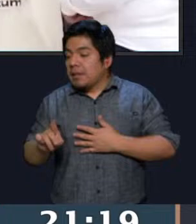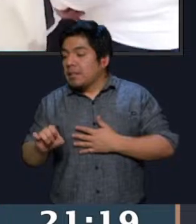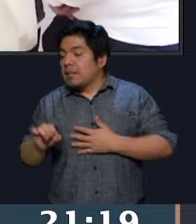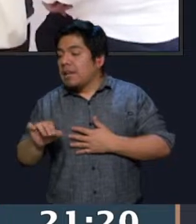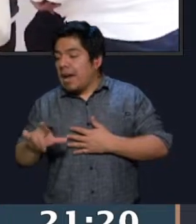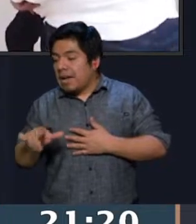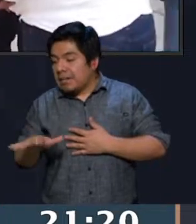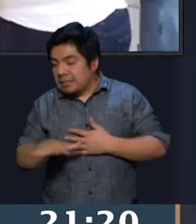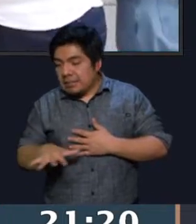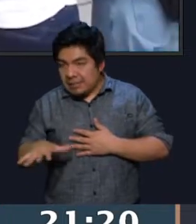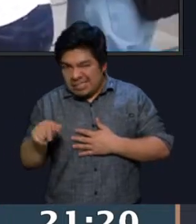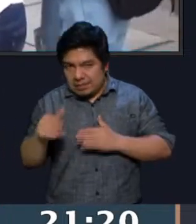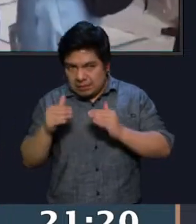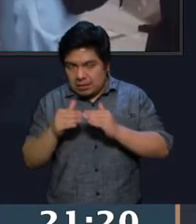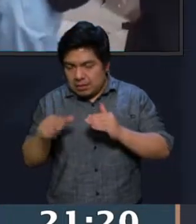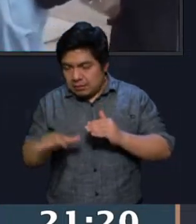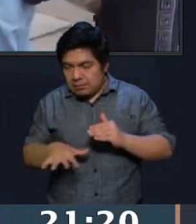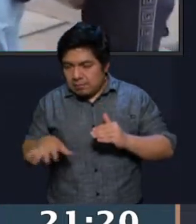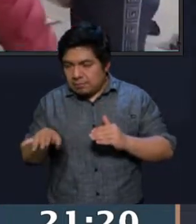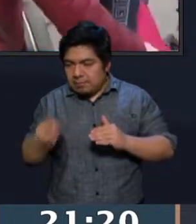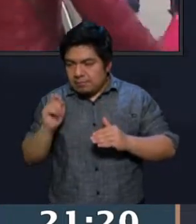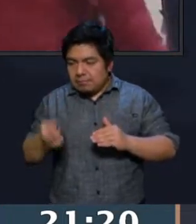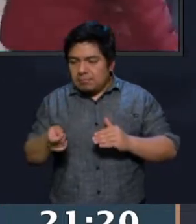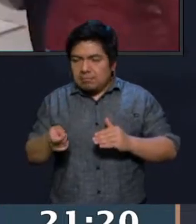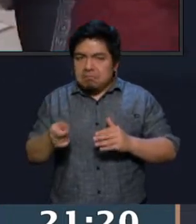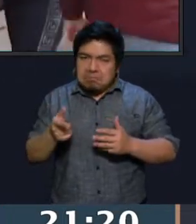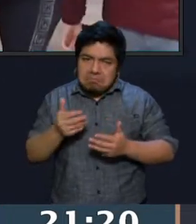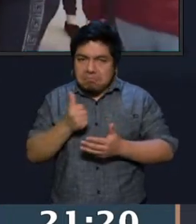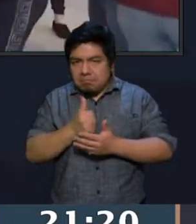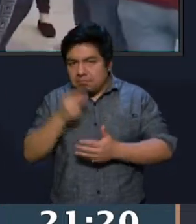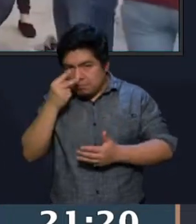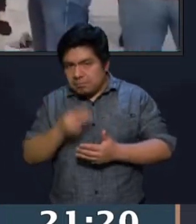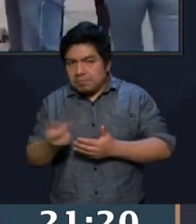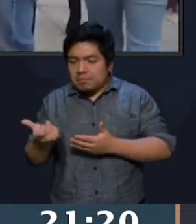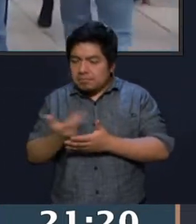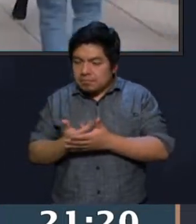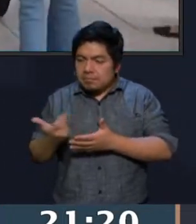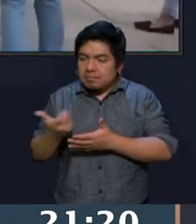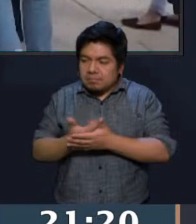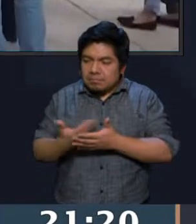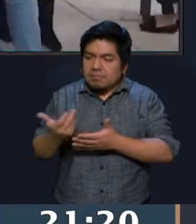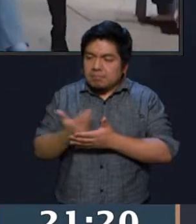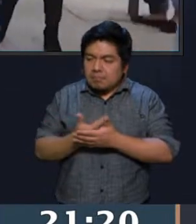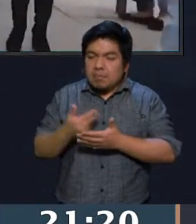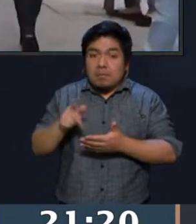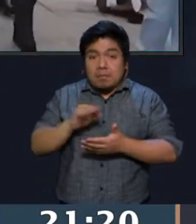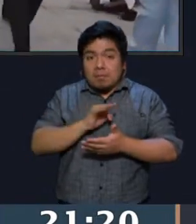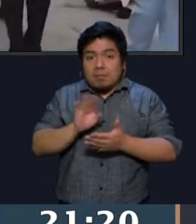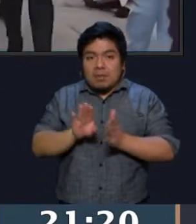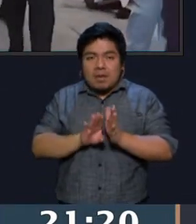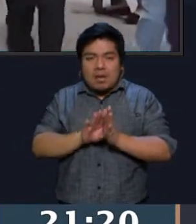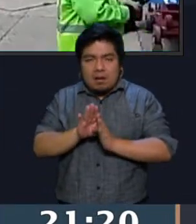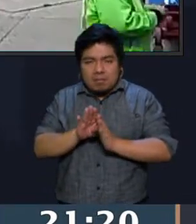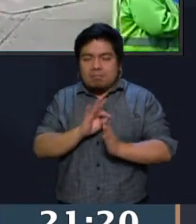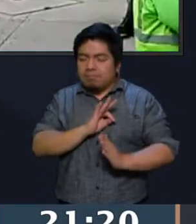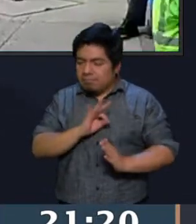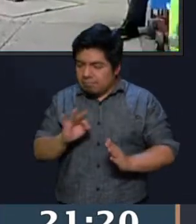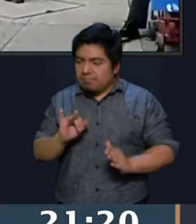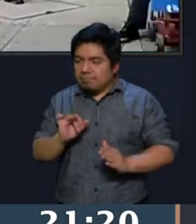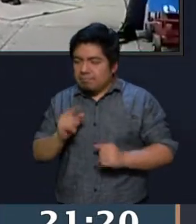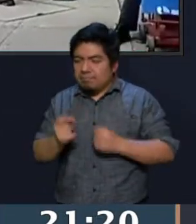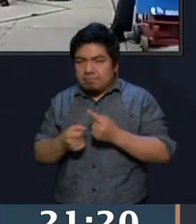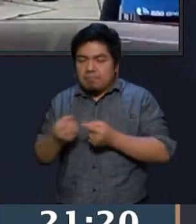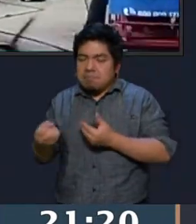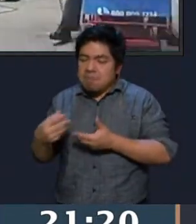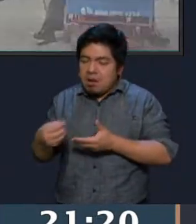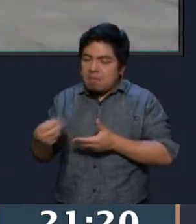México es un ejemplo relativamente bueno en términos de recaudación del predial, pero se podría hacer más progresivo y se debería estar